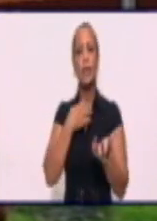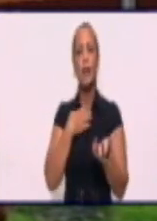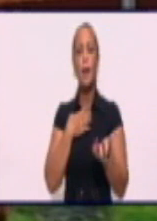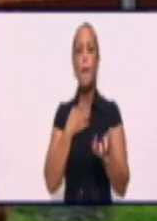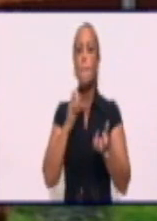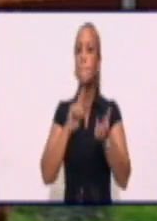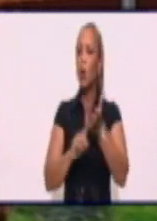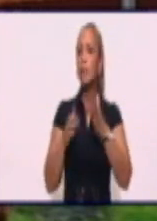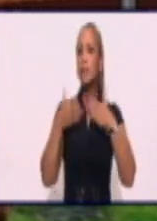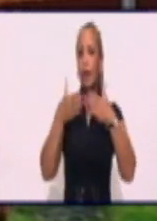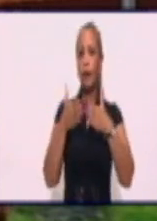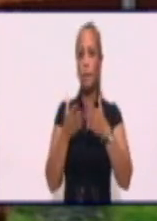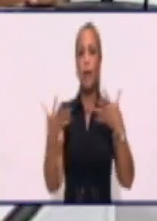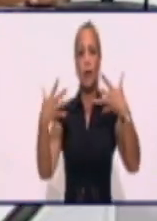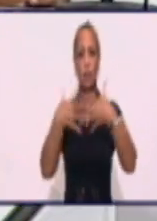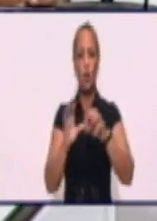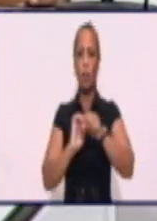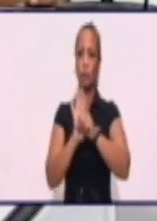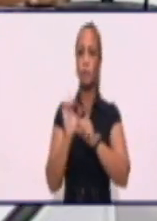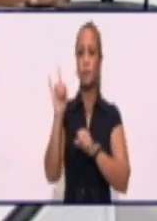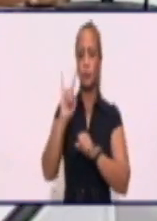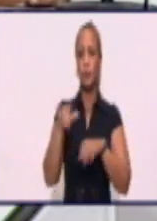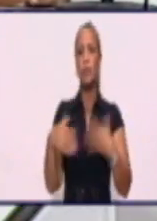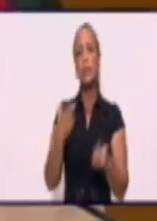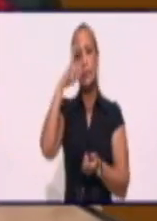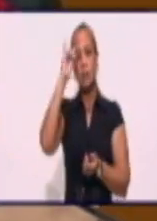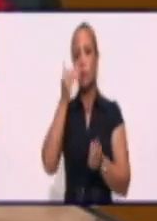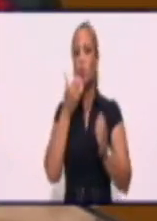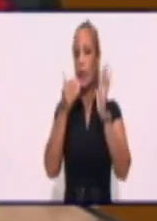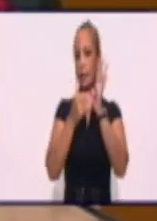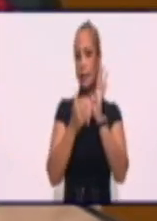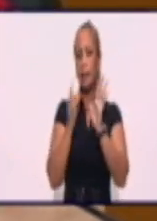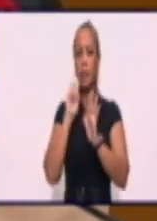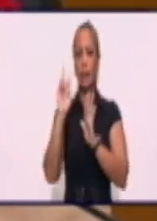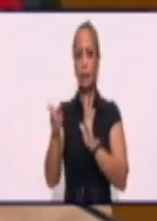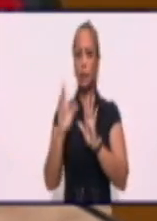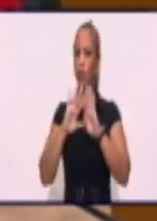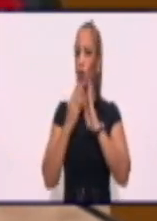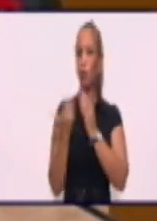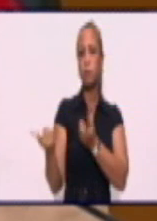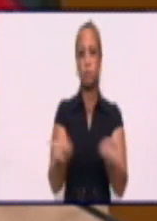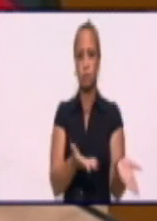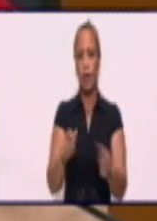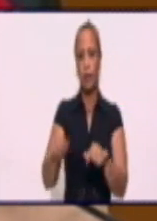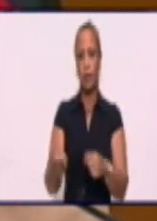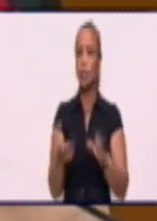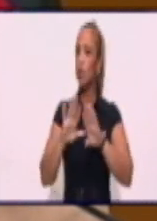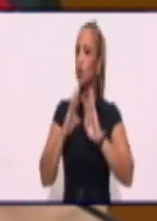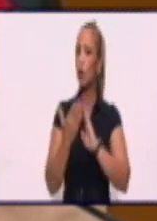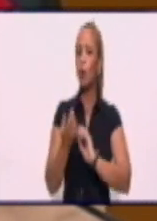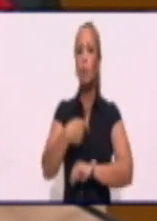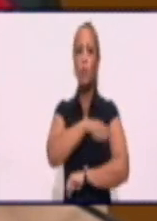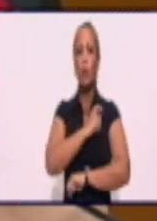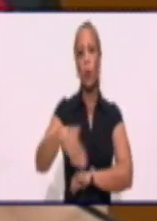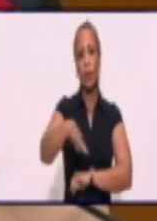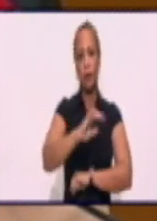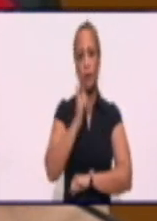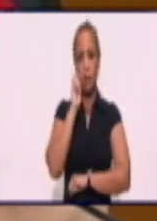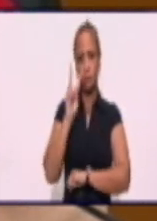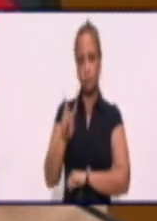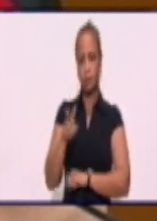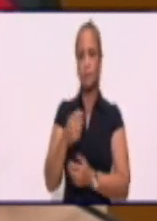relacionada con la COVID-19? Sí, buenas tardes, Junel, para ti, para todos los presentes en el estudio y para todo el pueblo de Granma que nos asiste. Bien,